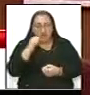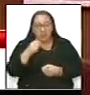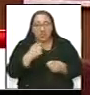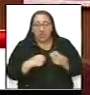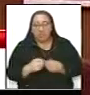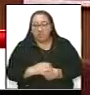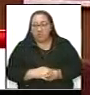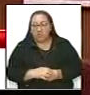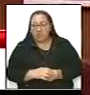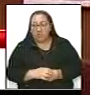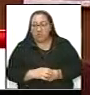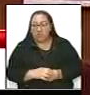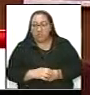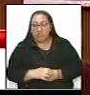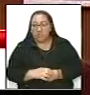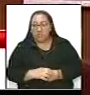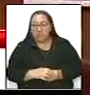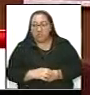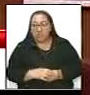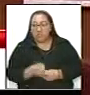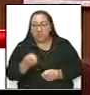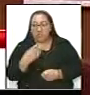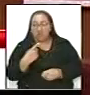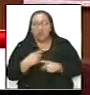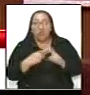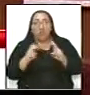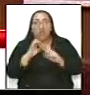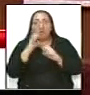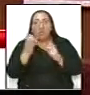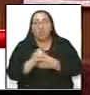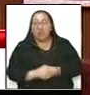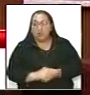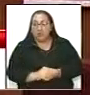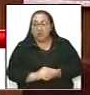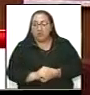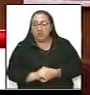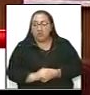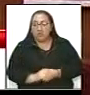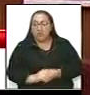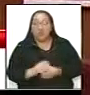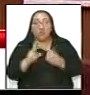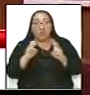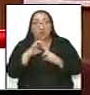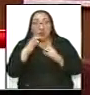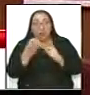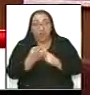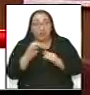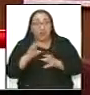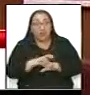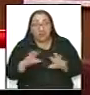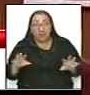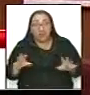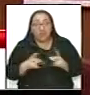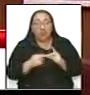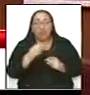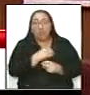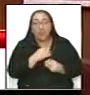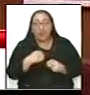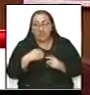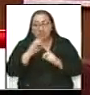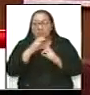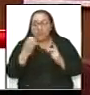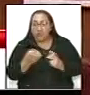negocio, pero no me vengan acá a decir que es por un tema cultural, porque si fuera un tema cultural, el Ministerio de